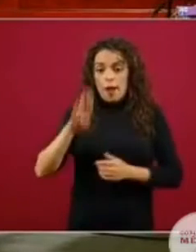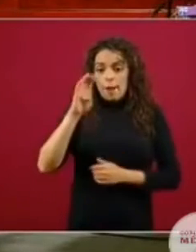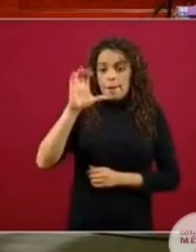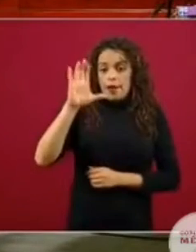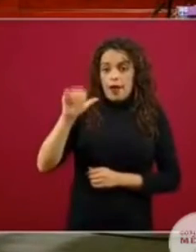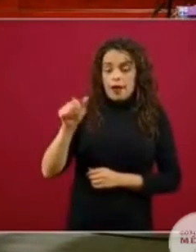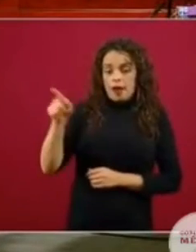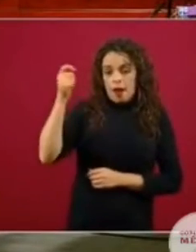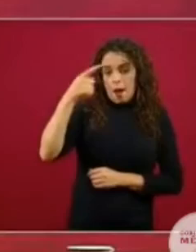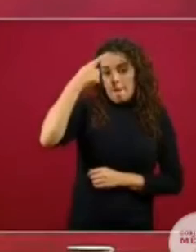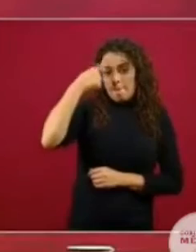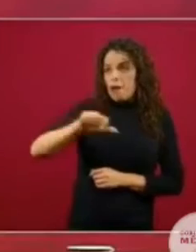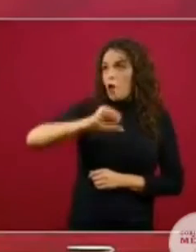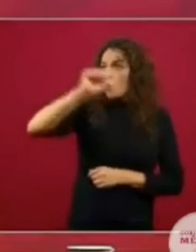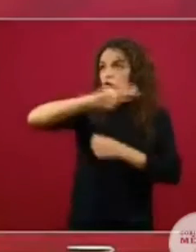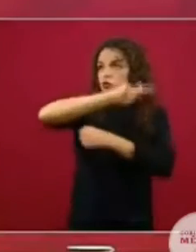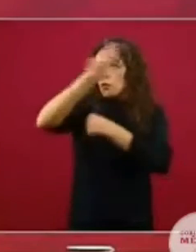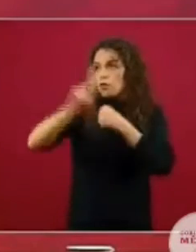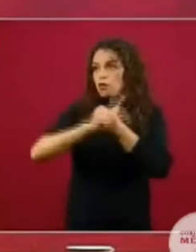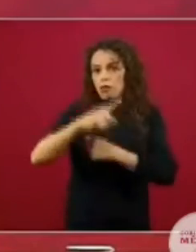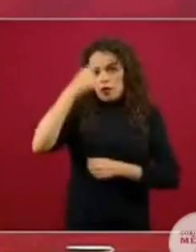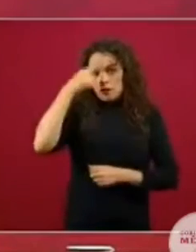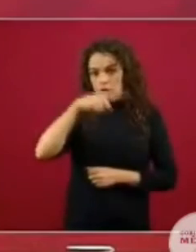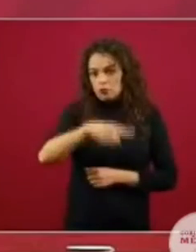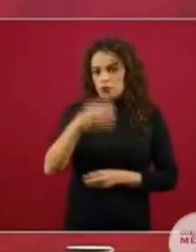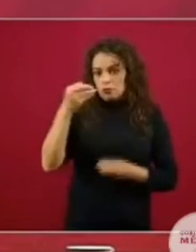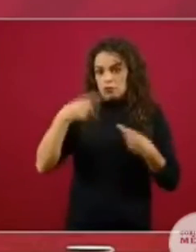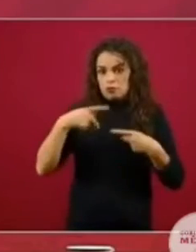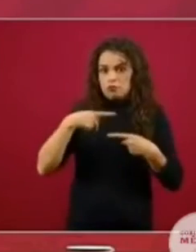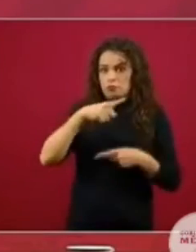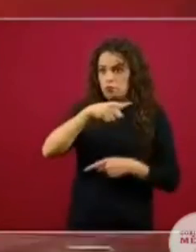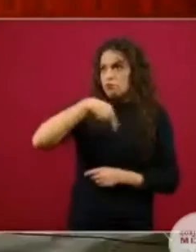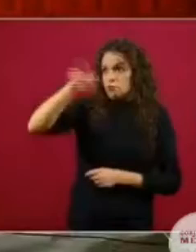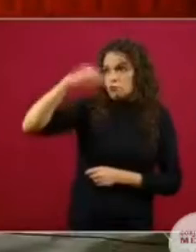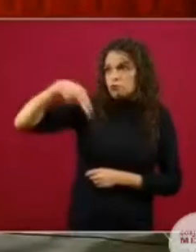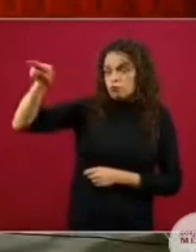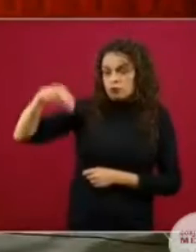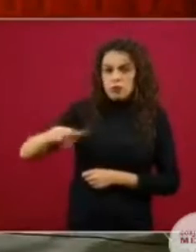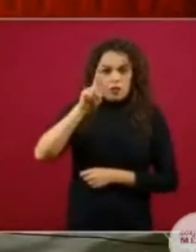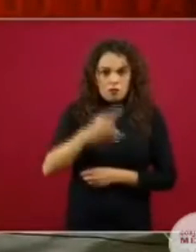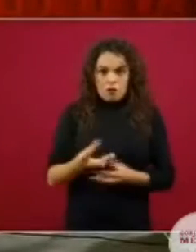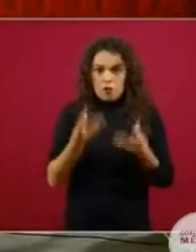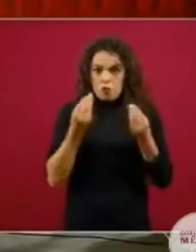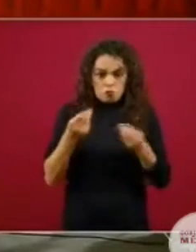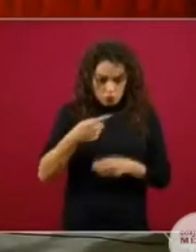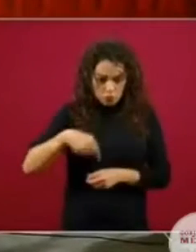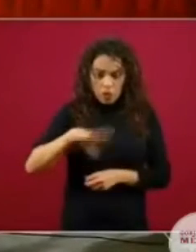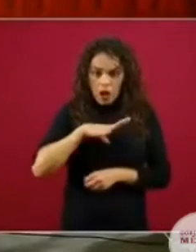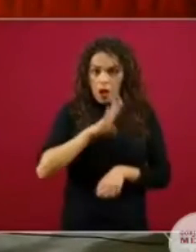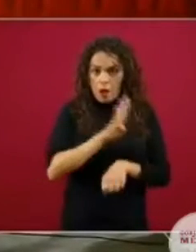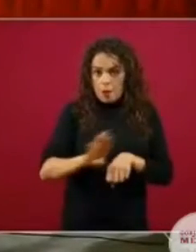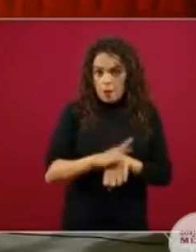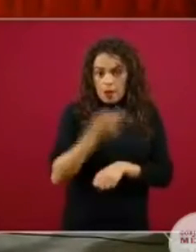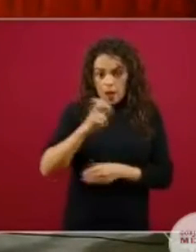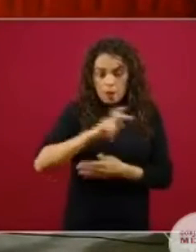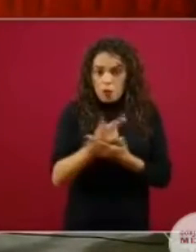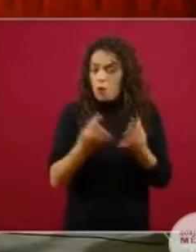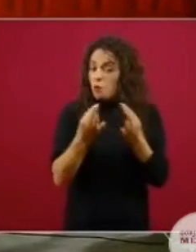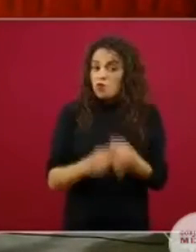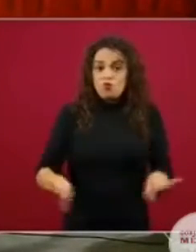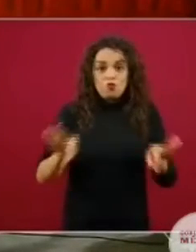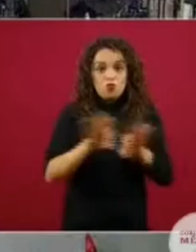posgrado en el cual muchos fuimos beneficiarios de ese importantísimo programa también en el